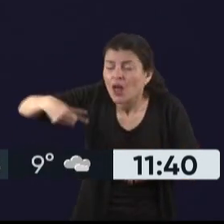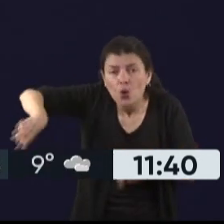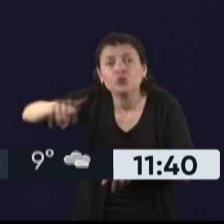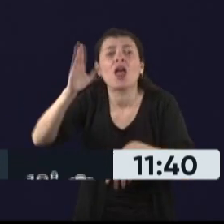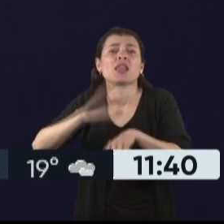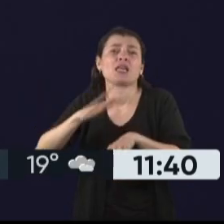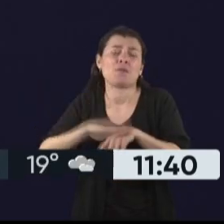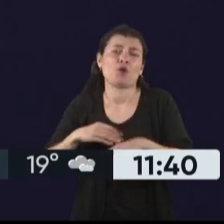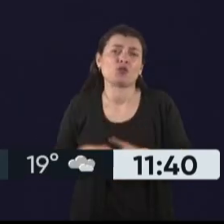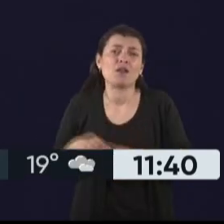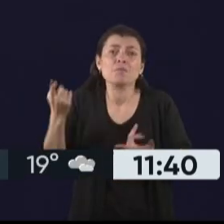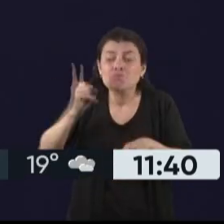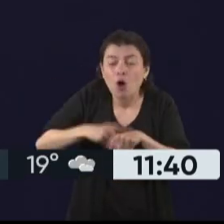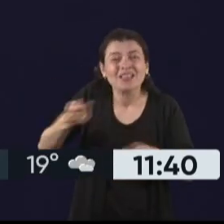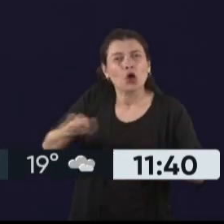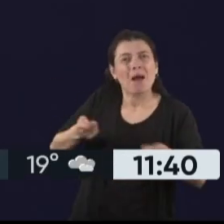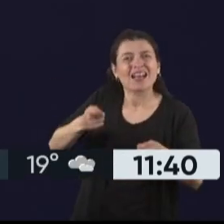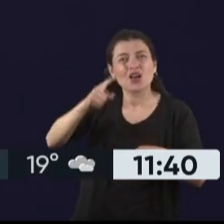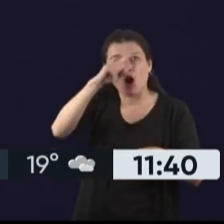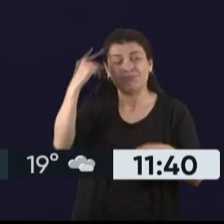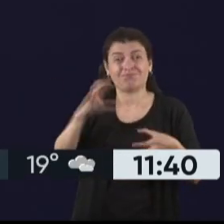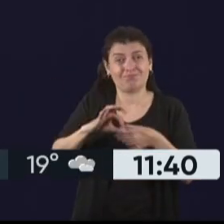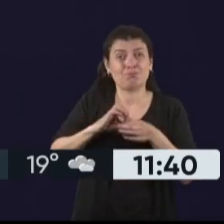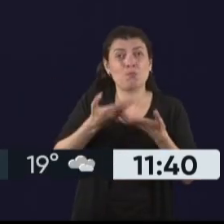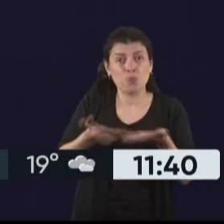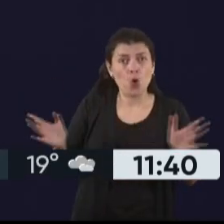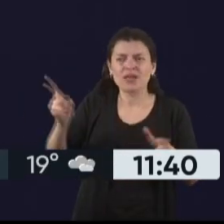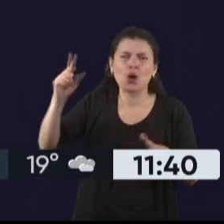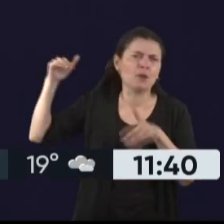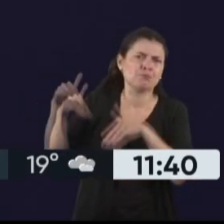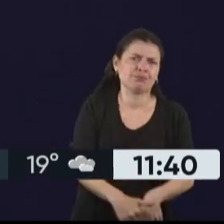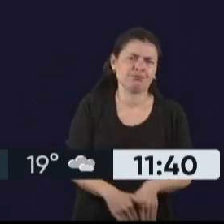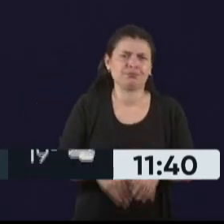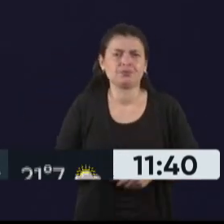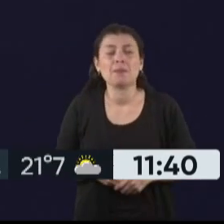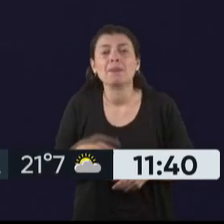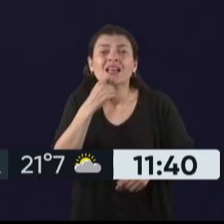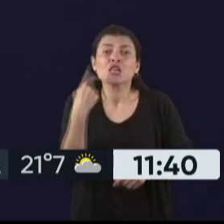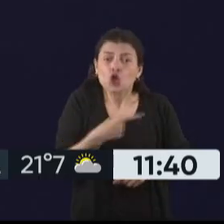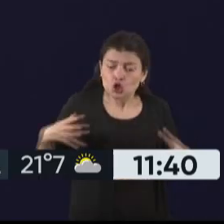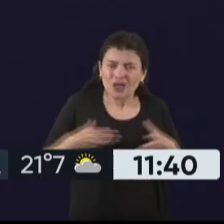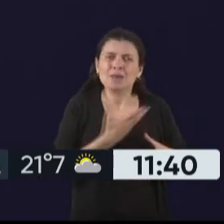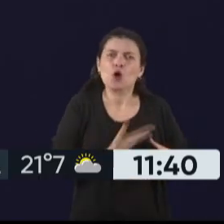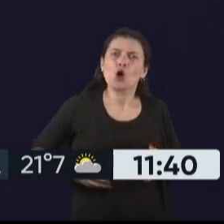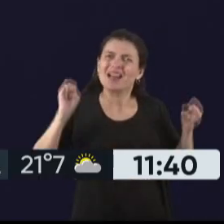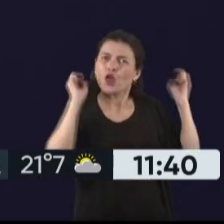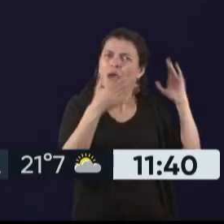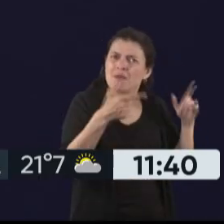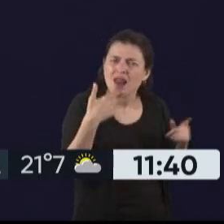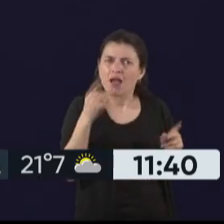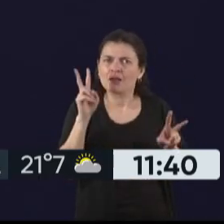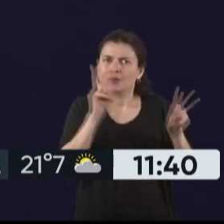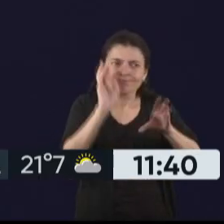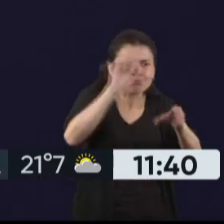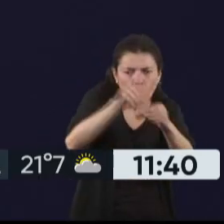la cosa pública. Nada de lo que hagamos, nada, ni en economía ni en ninguna otra área, va a estar en